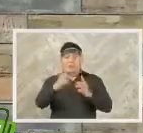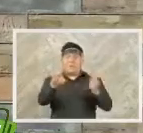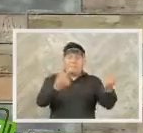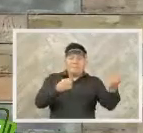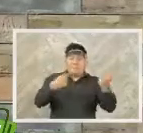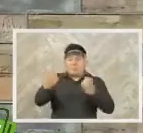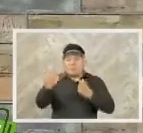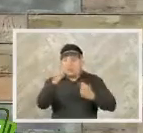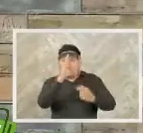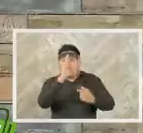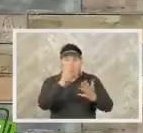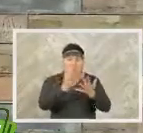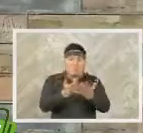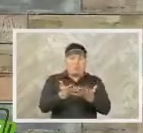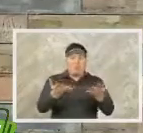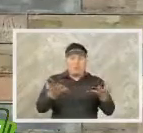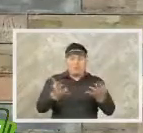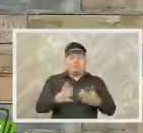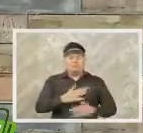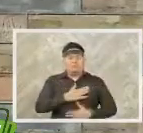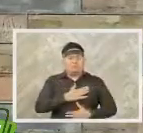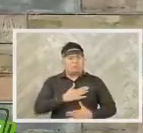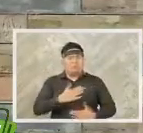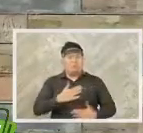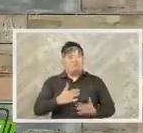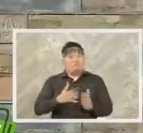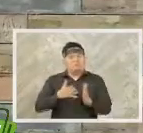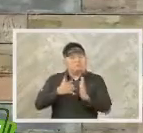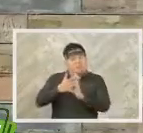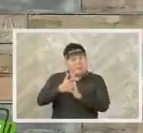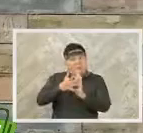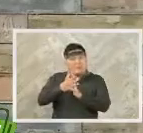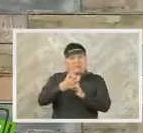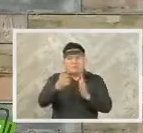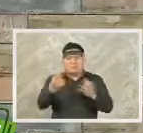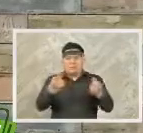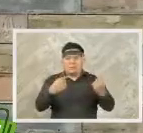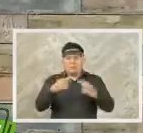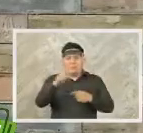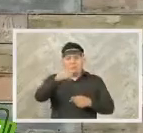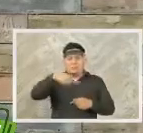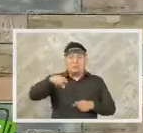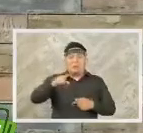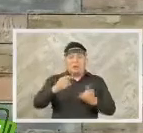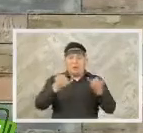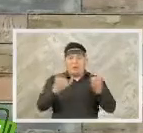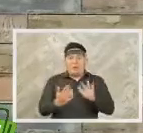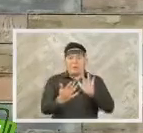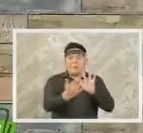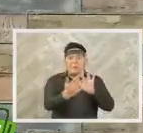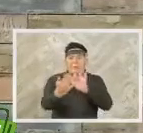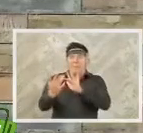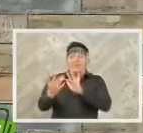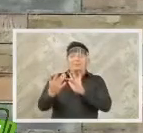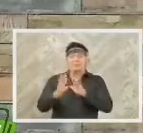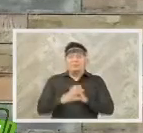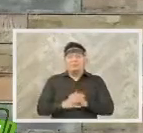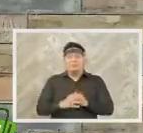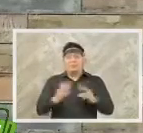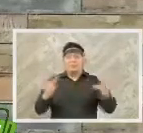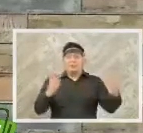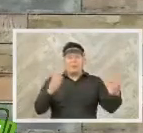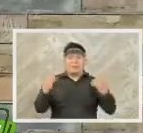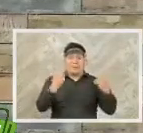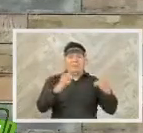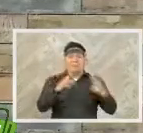o inquietudes que ustedes tienen. Mi invitación desde ya es a que usted esté conectado con nosotros en esta transmisión y en los comentarios de una